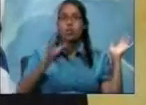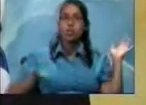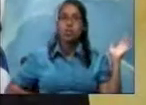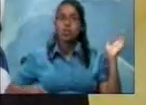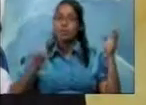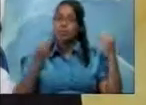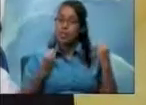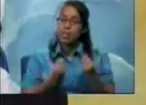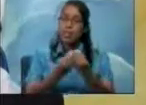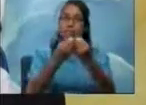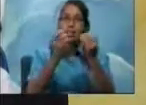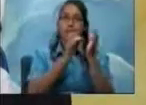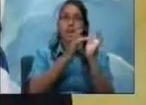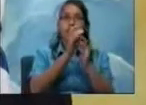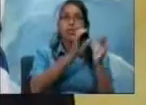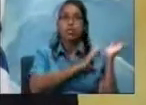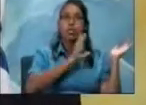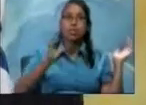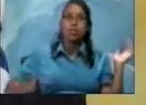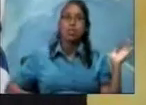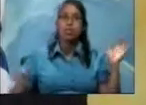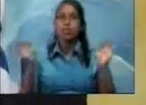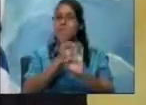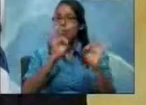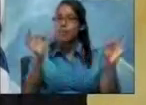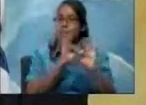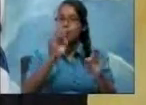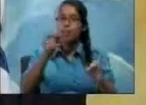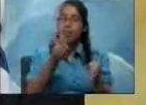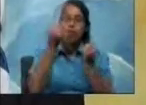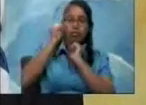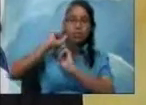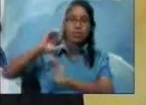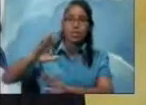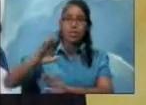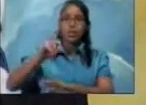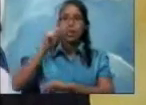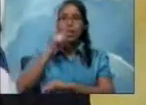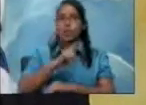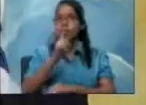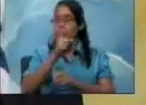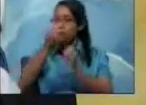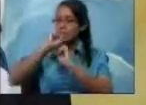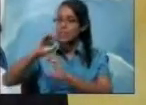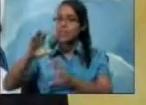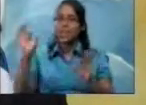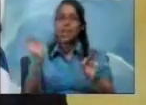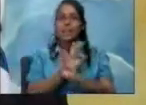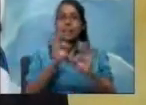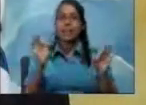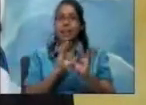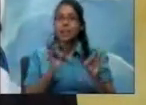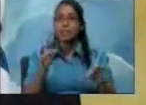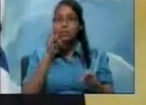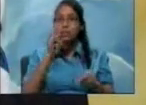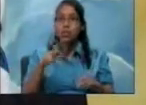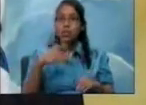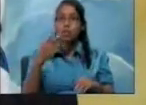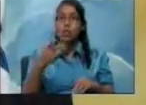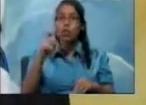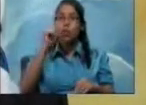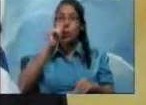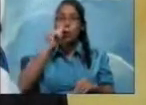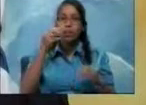acerca a Jesucristo nadie pero nadie lo rechaza él no va a rechazar a nadie mírese que cuando Juan se le